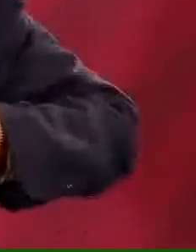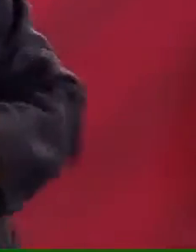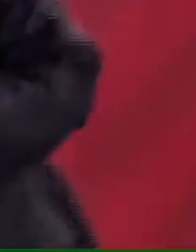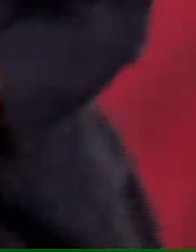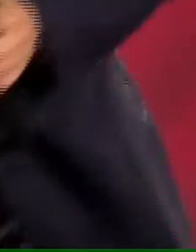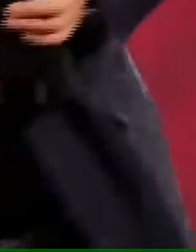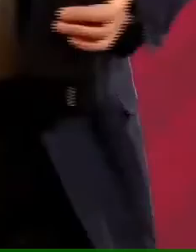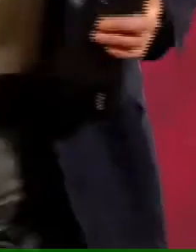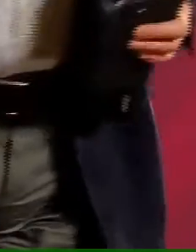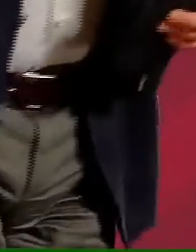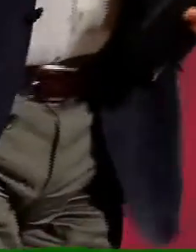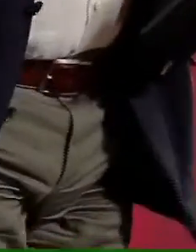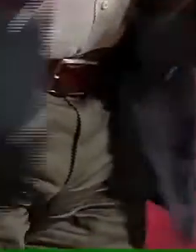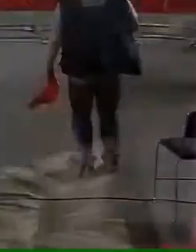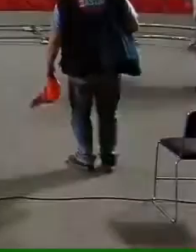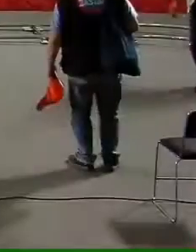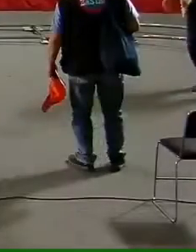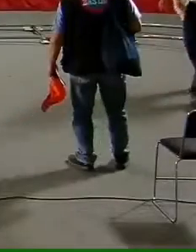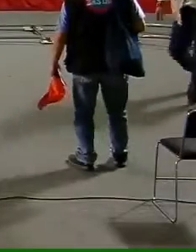Muchas gracias.